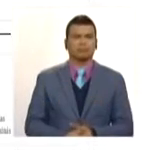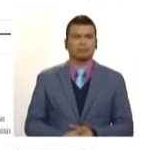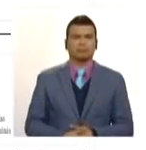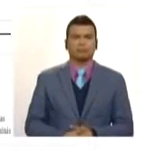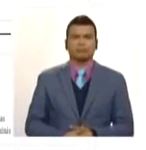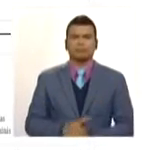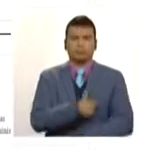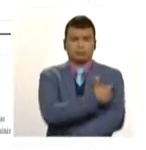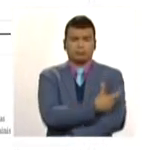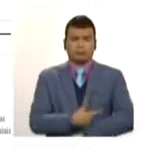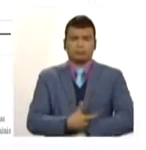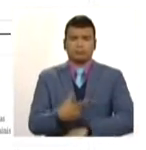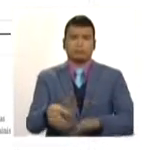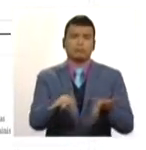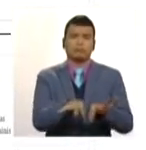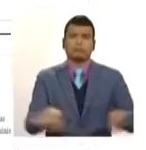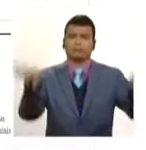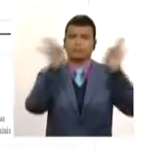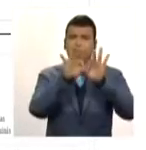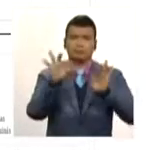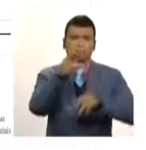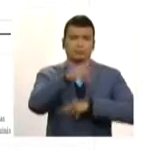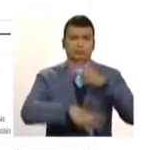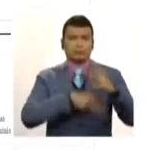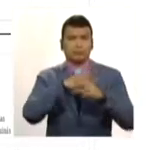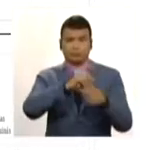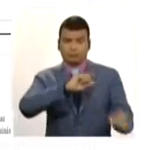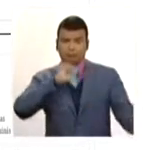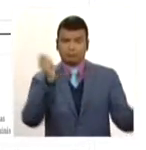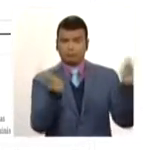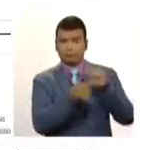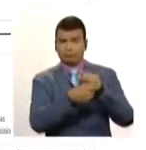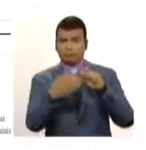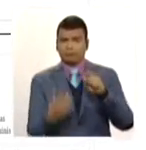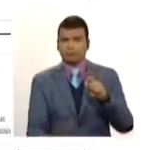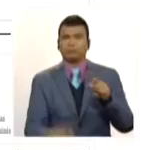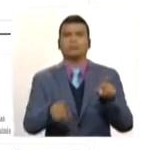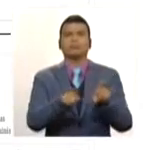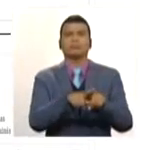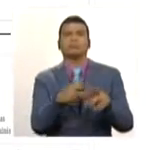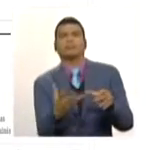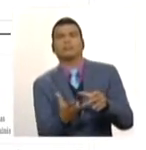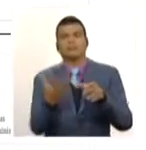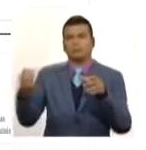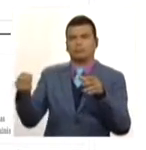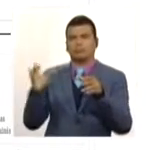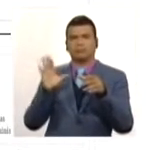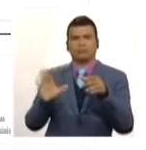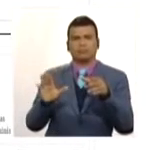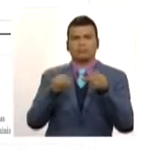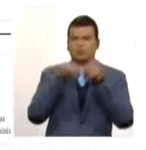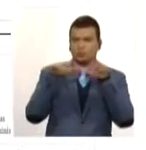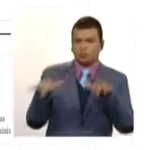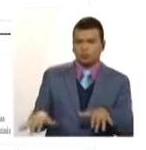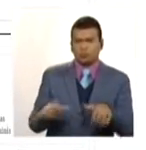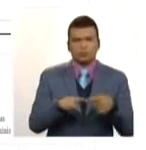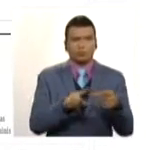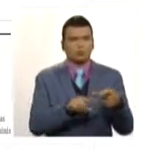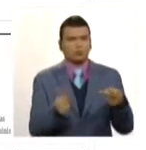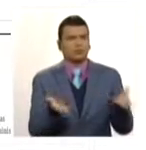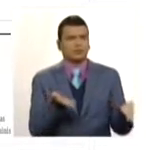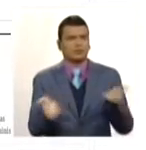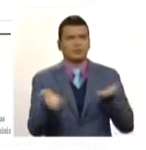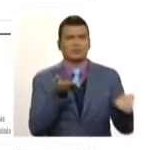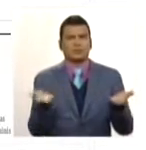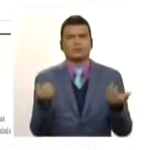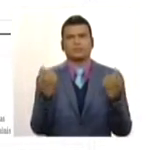Google es el buscador más grande del mundo y al dar ese salto lo que hace es como separar lo que va a ser público a los servicios que seguramente